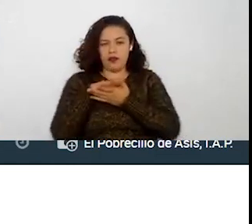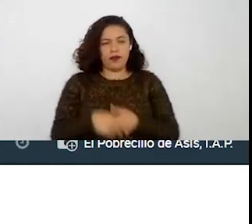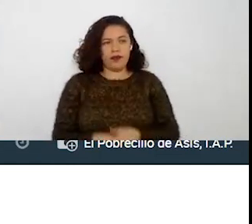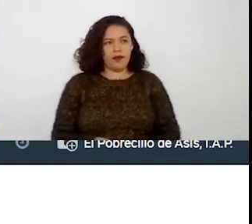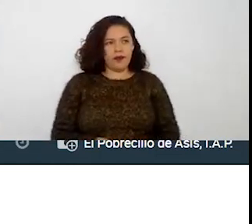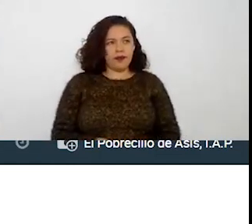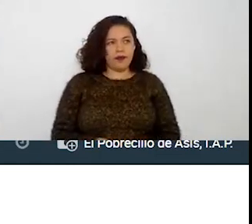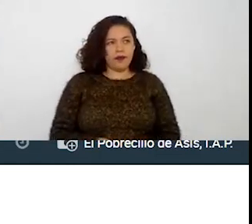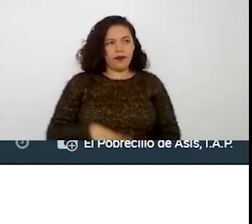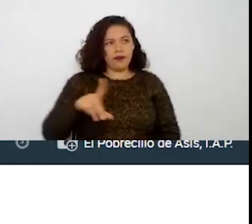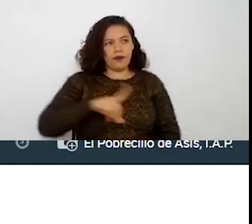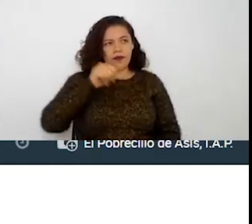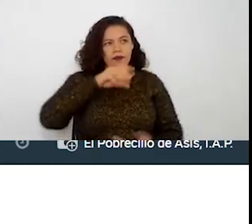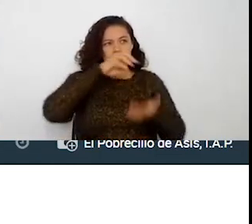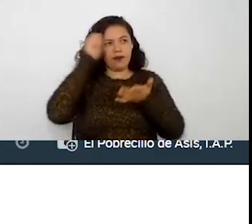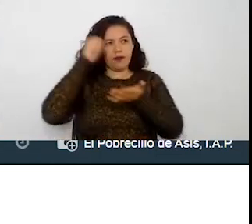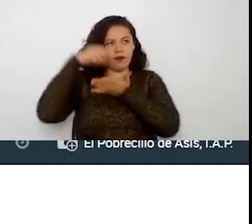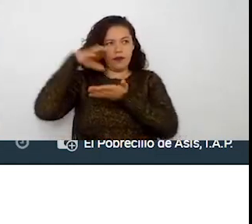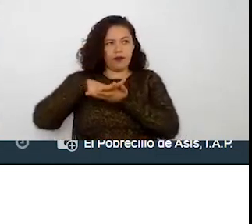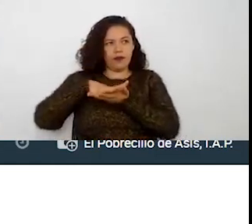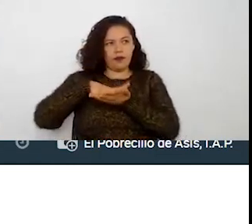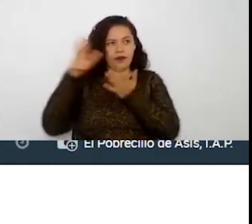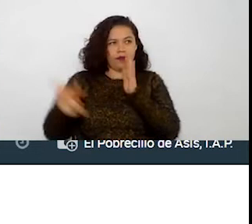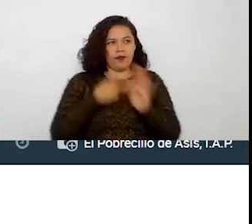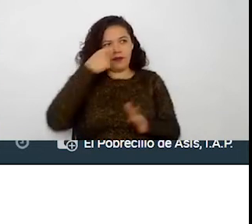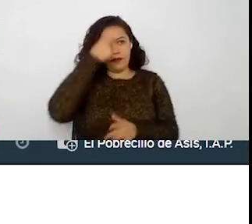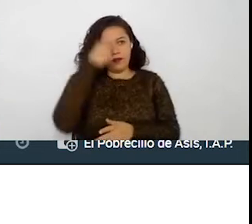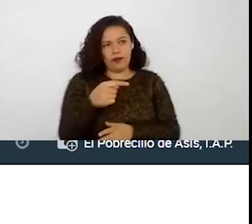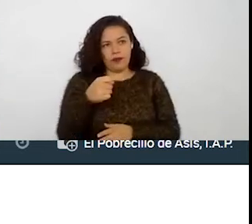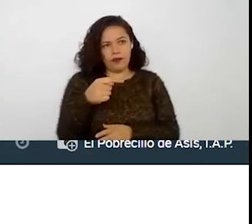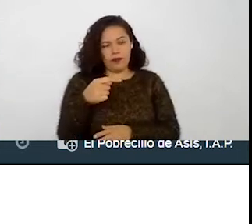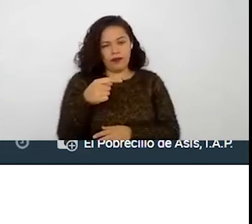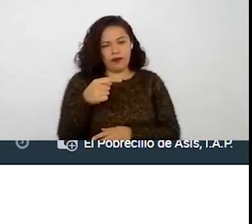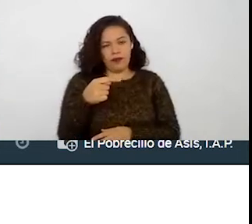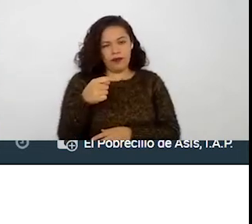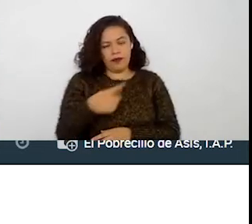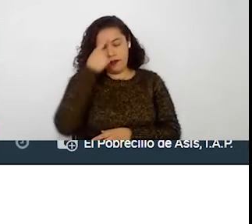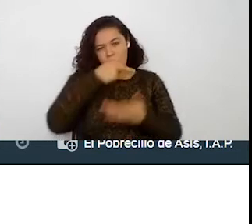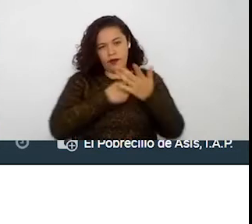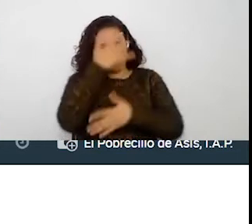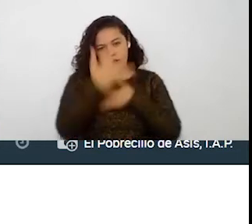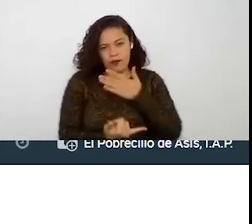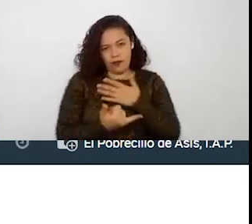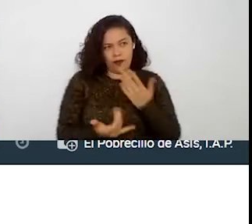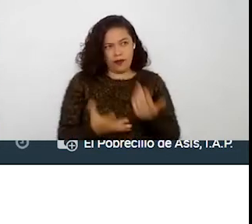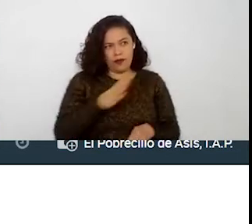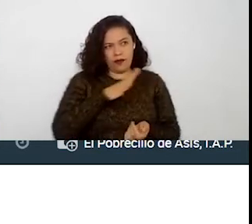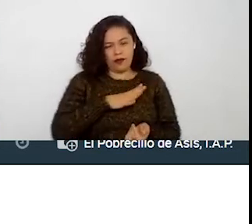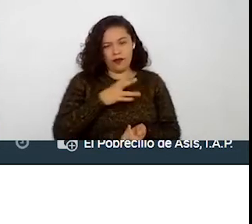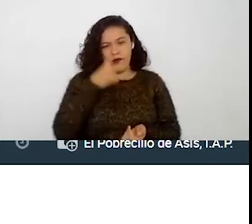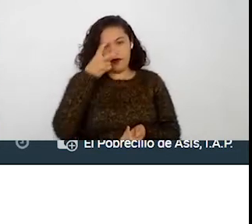nos los llevamos de nuevo a este nuestro proyecto ahí están